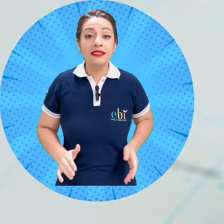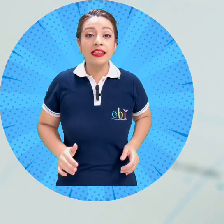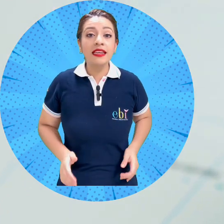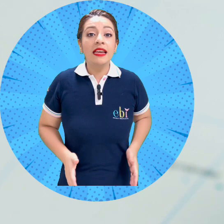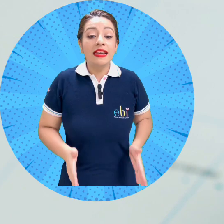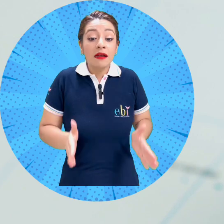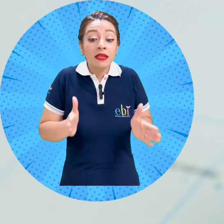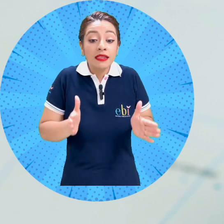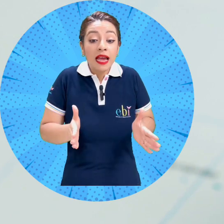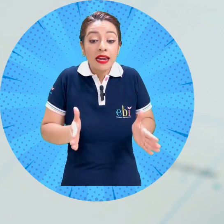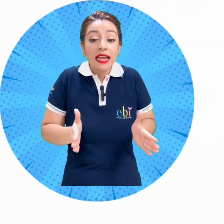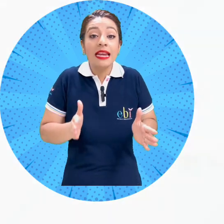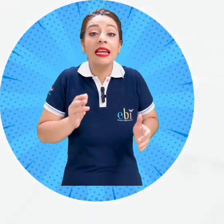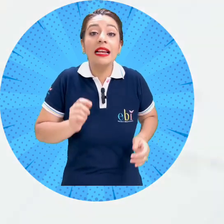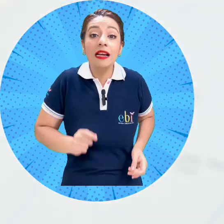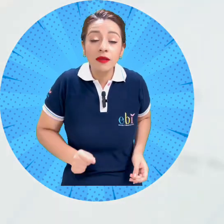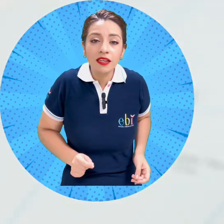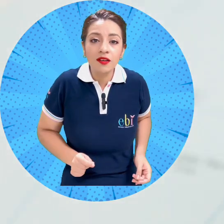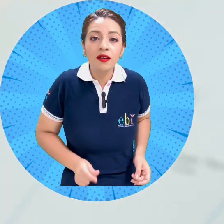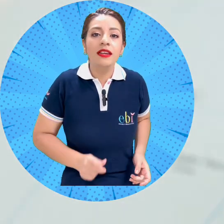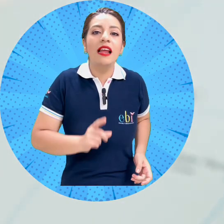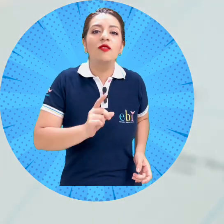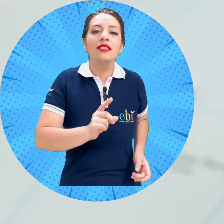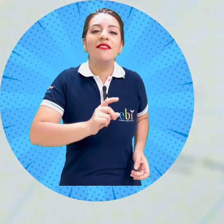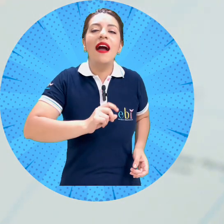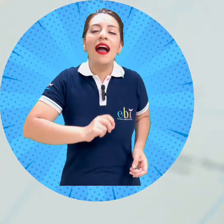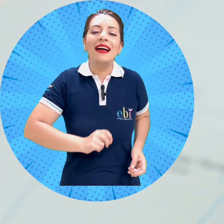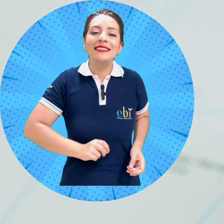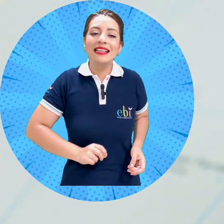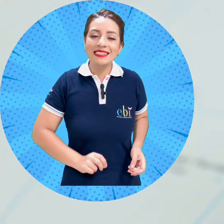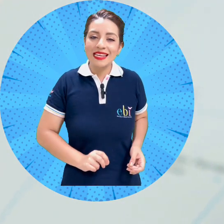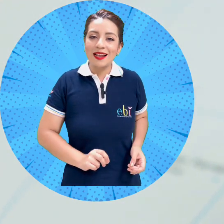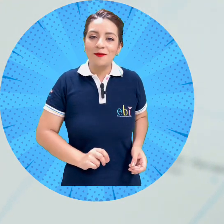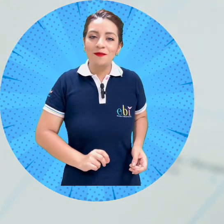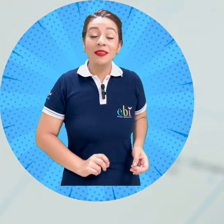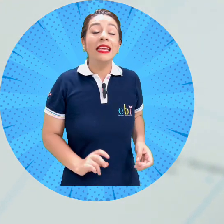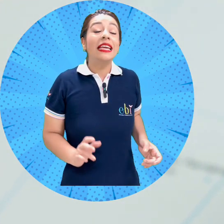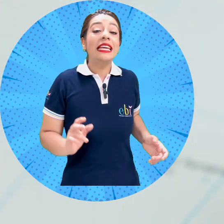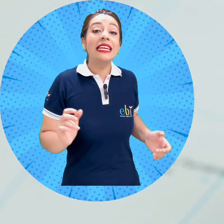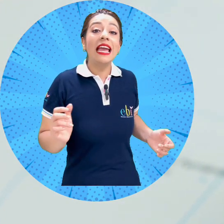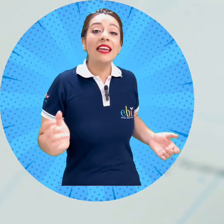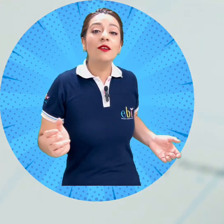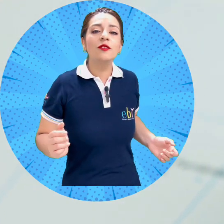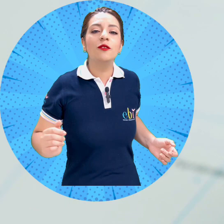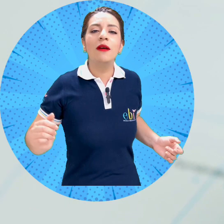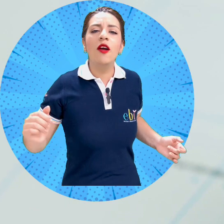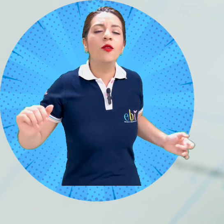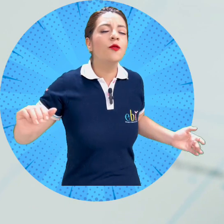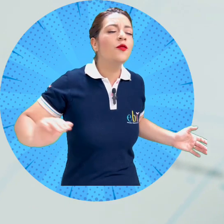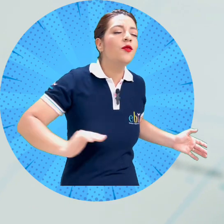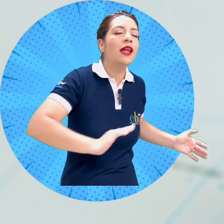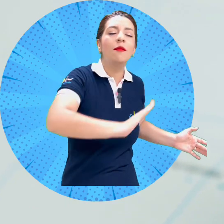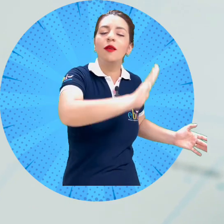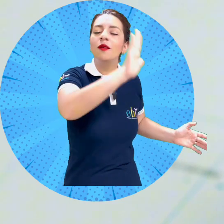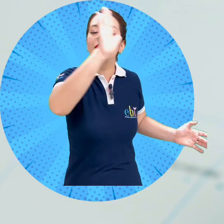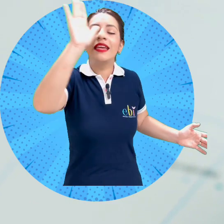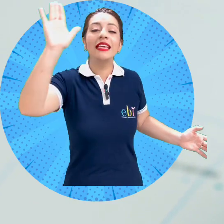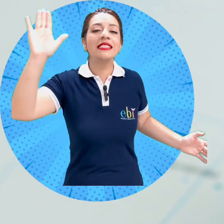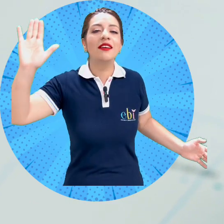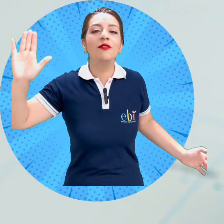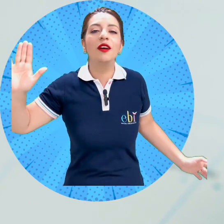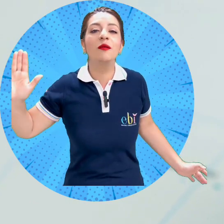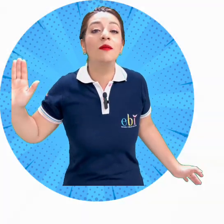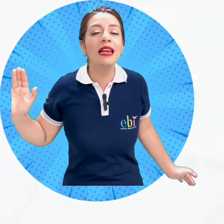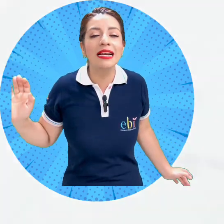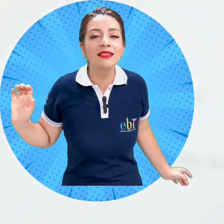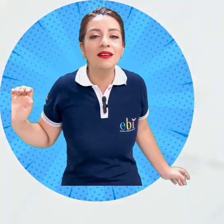para así caminar en el camino que los lleva hasta el cielo. Y ellos tomaron un avión y